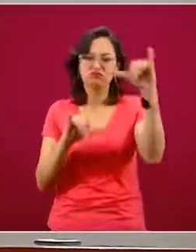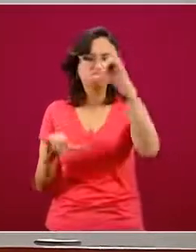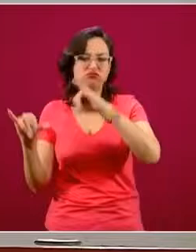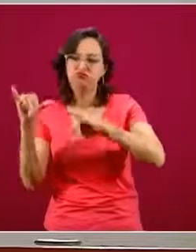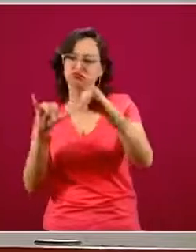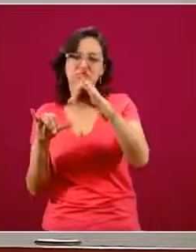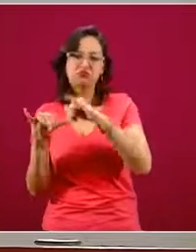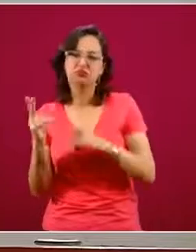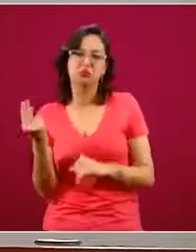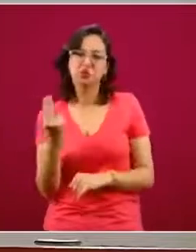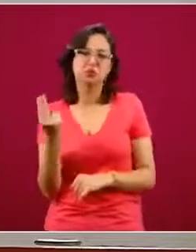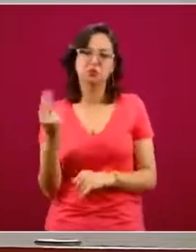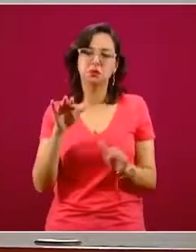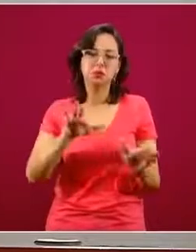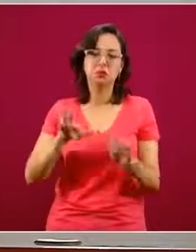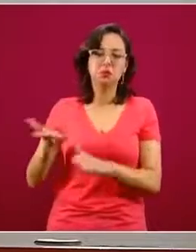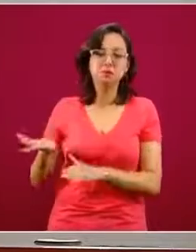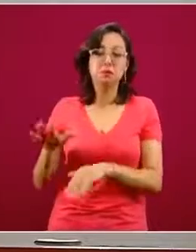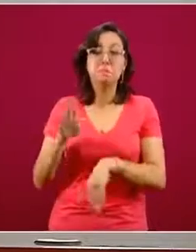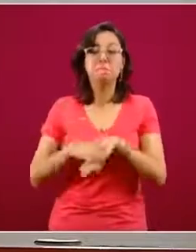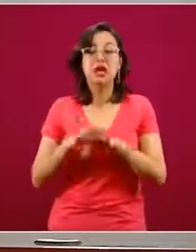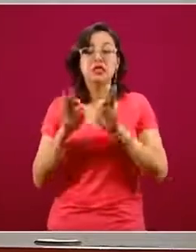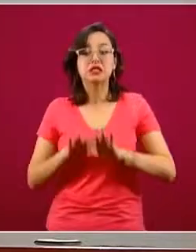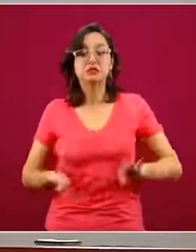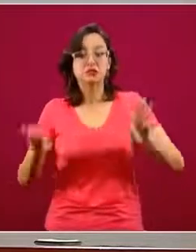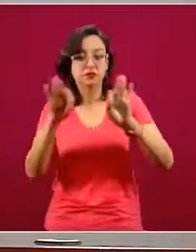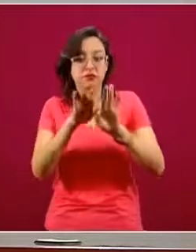lo relevante ahí es que si tiene